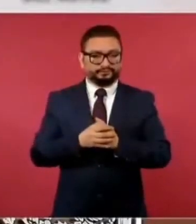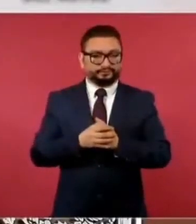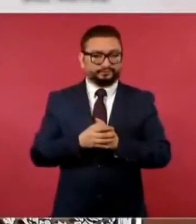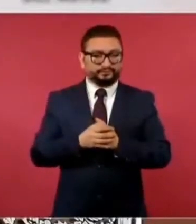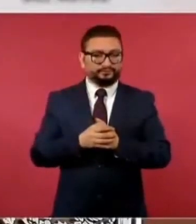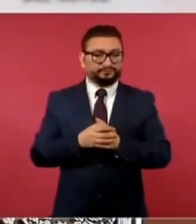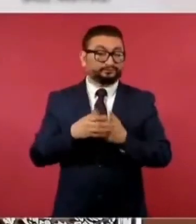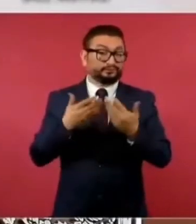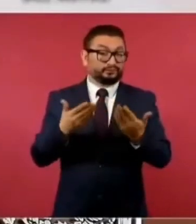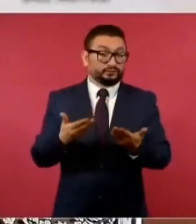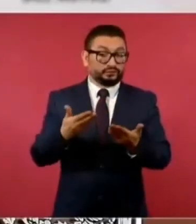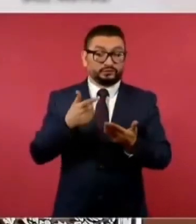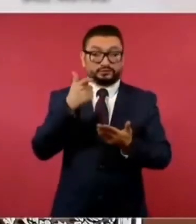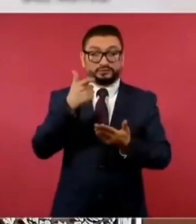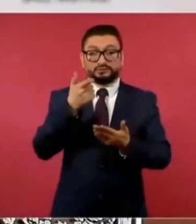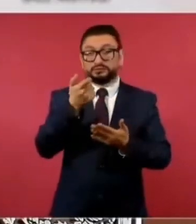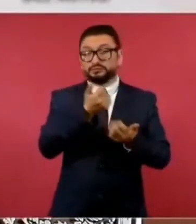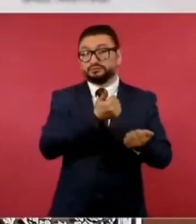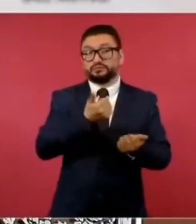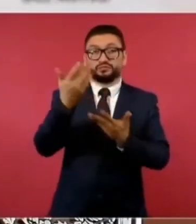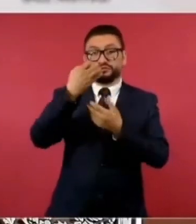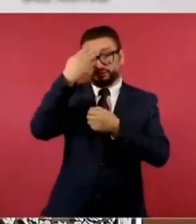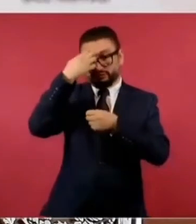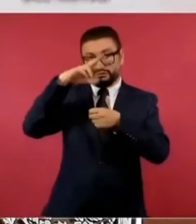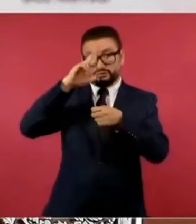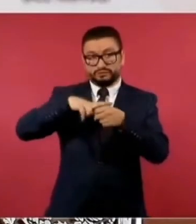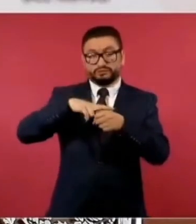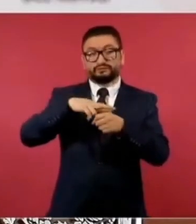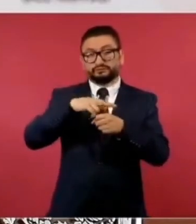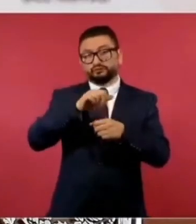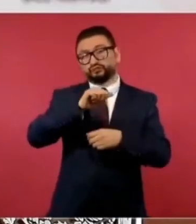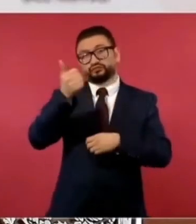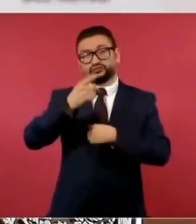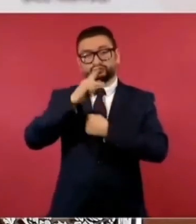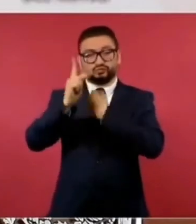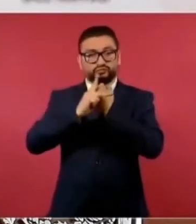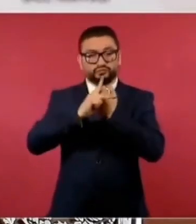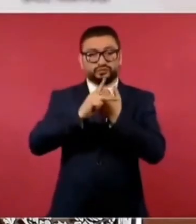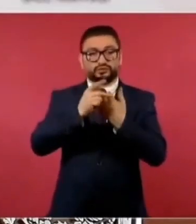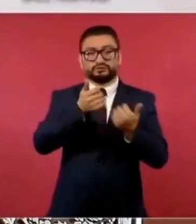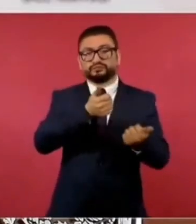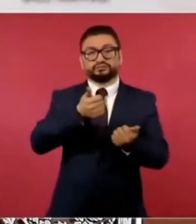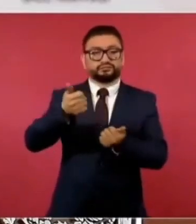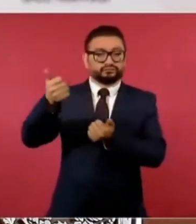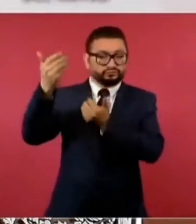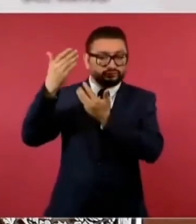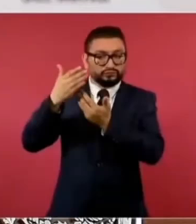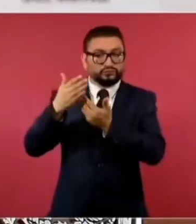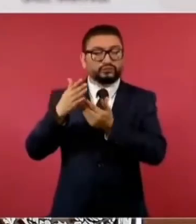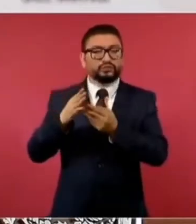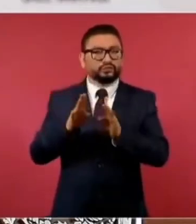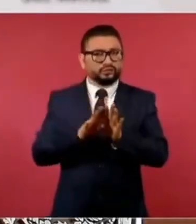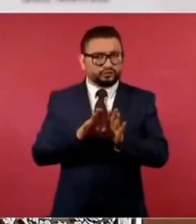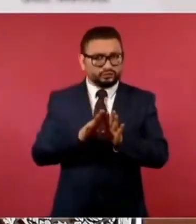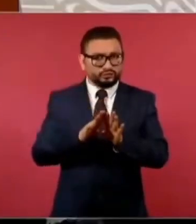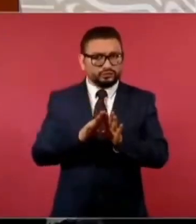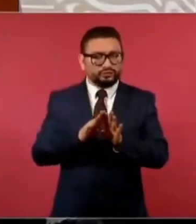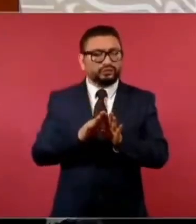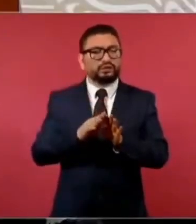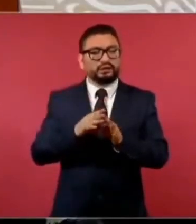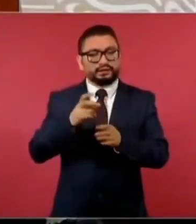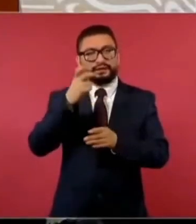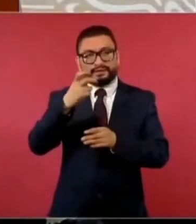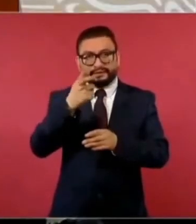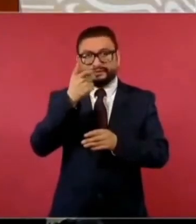y bueno, pues se llevaban el dinero al extranjero, ¿no? Resulta que se lo llevaban para ocultarlo, pero gran parte de